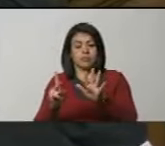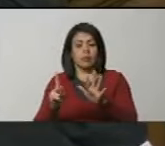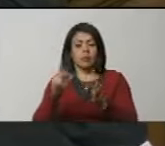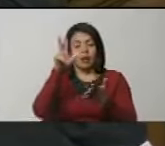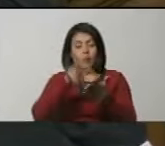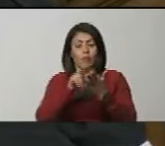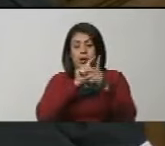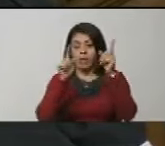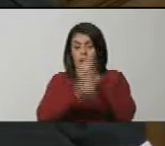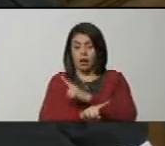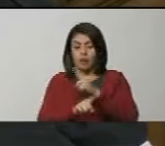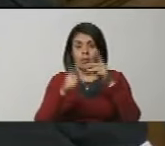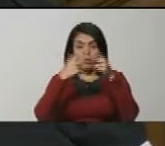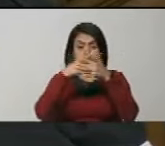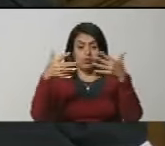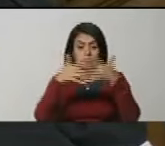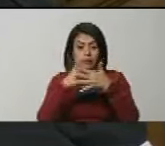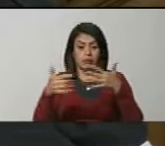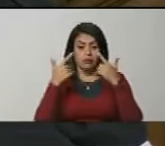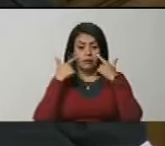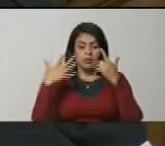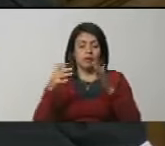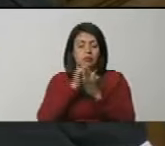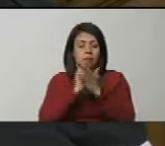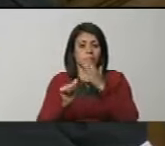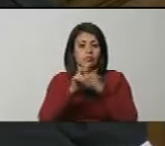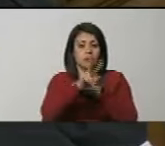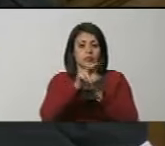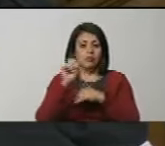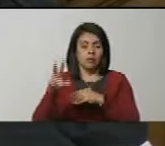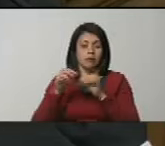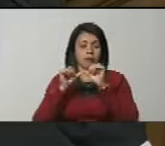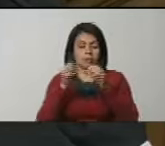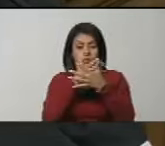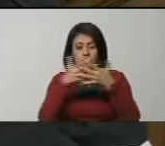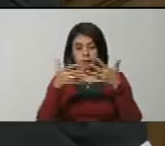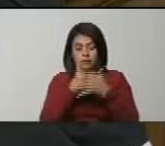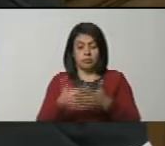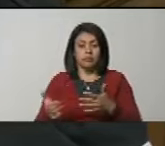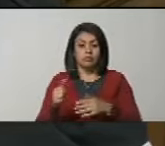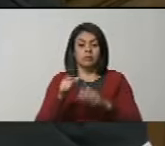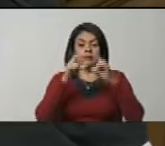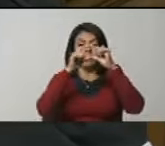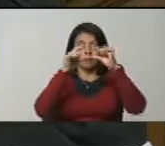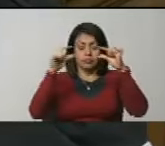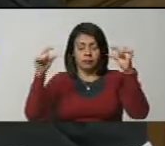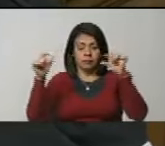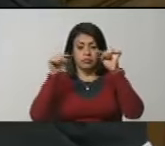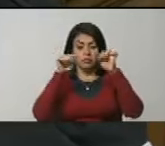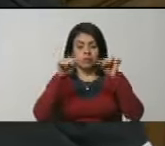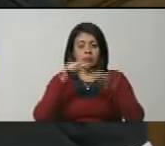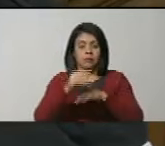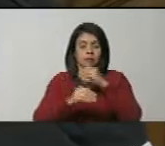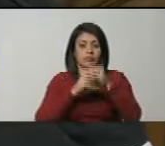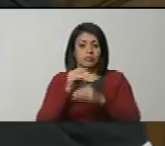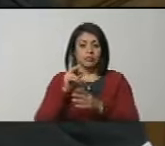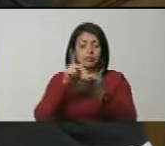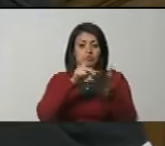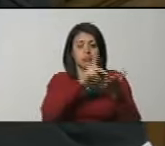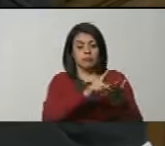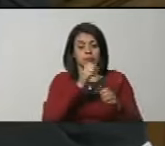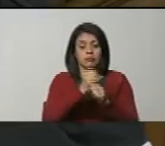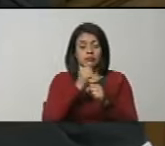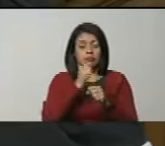sugiere aprobar con modificación la denominación del epígrafe del artículo 22, quedando redactado en los siguientes términos. Epígrafe. Gastos de